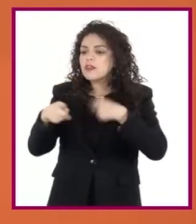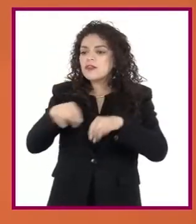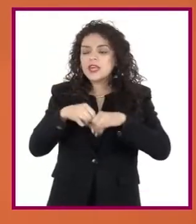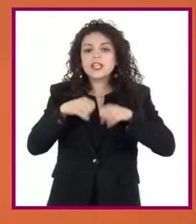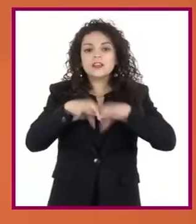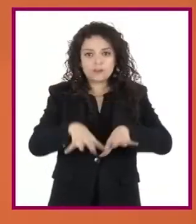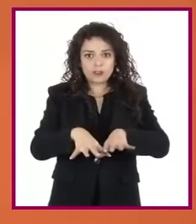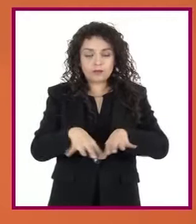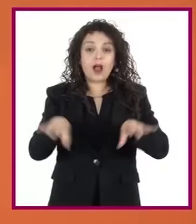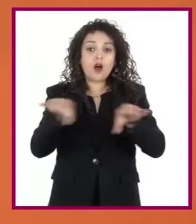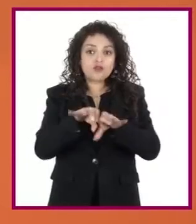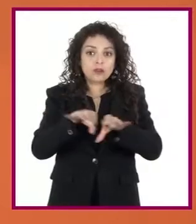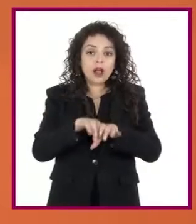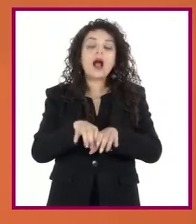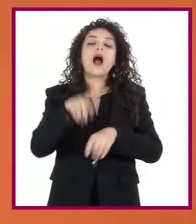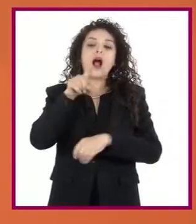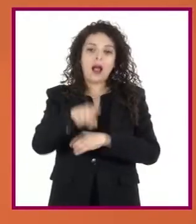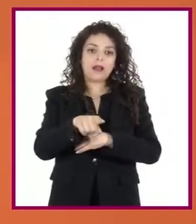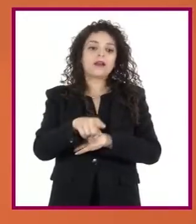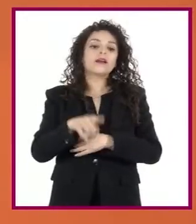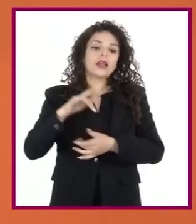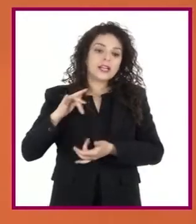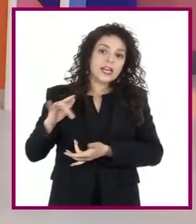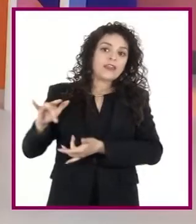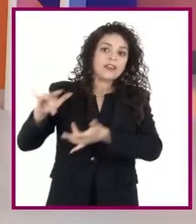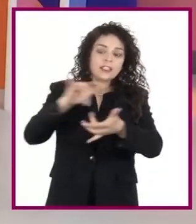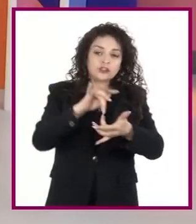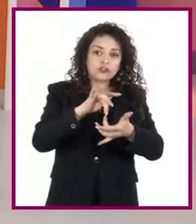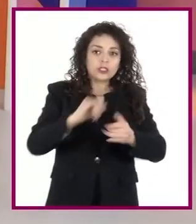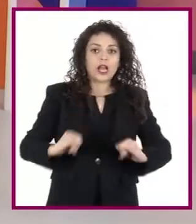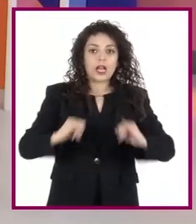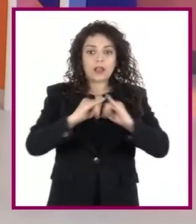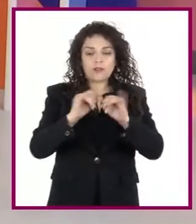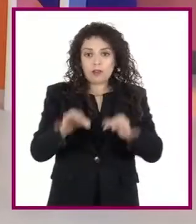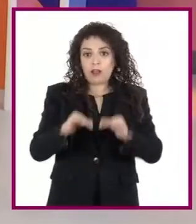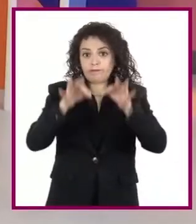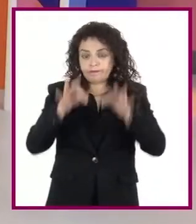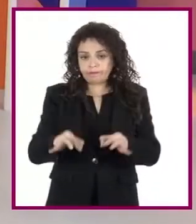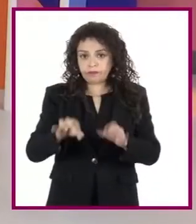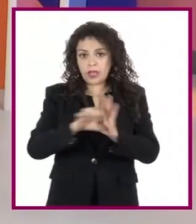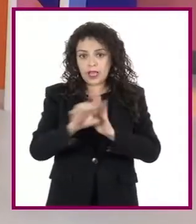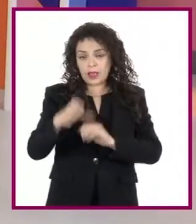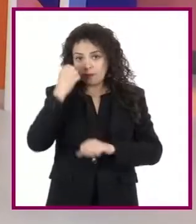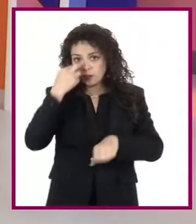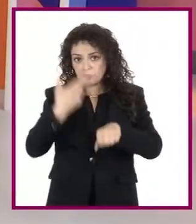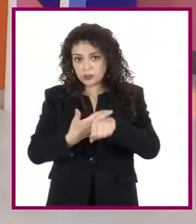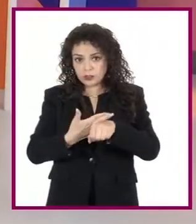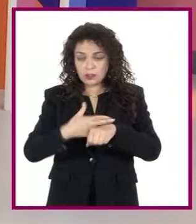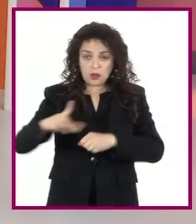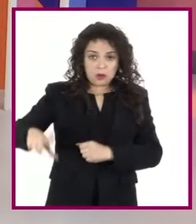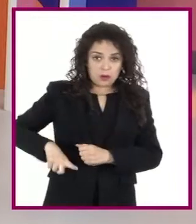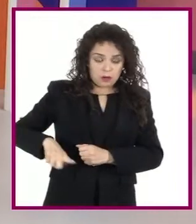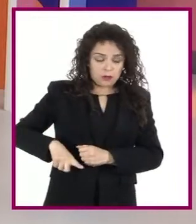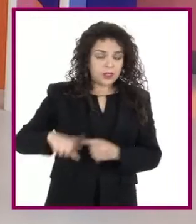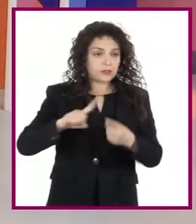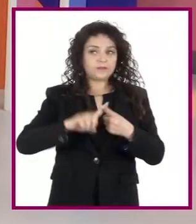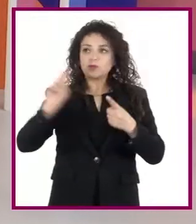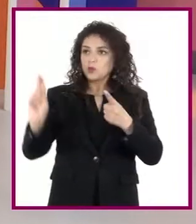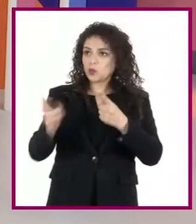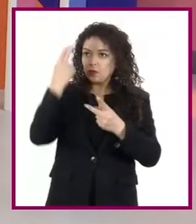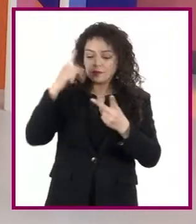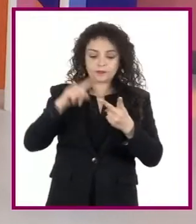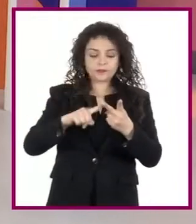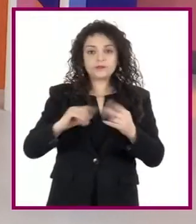acudir a las redes sociales que manejan organismos serios como las secretarías de Estado, universidades, institutos de